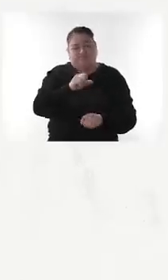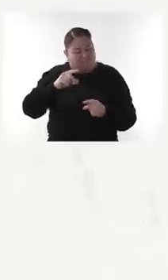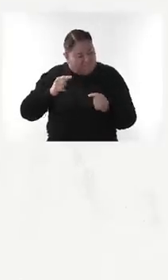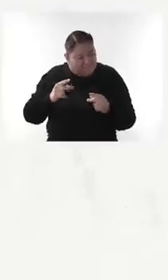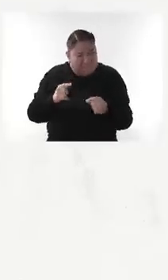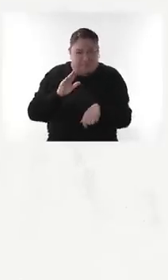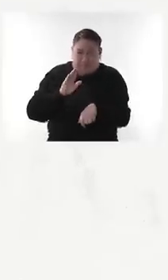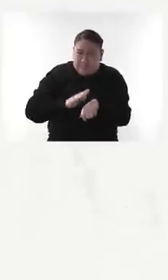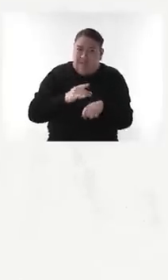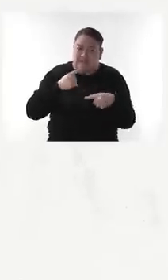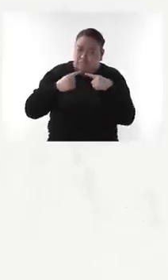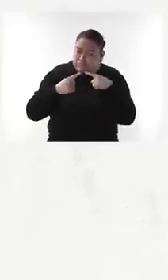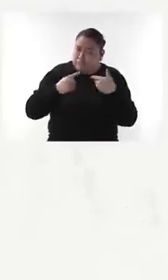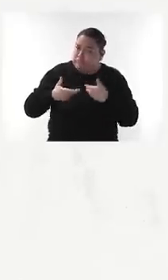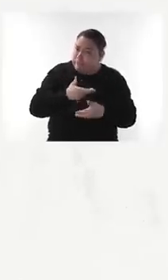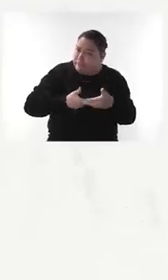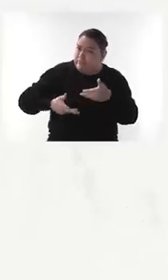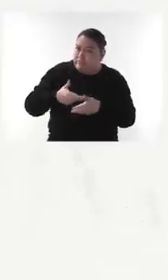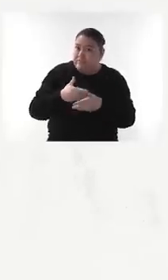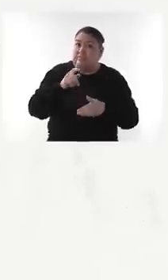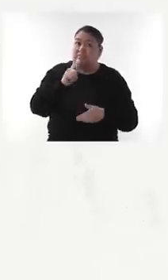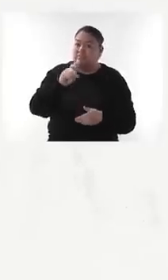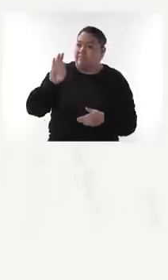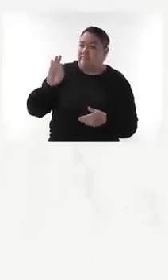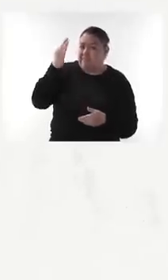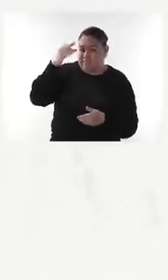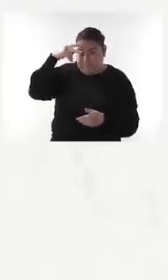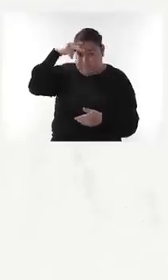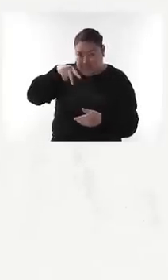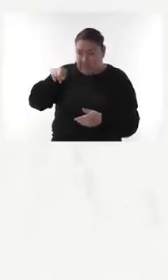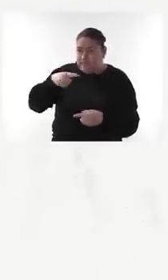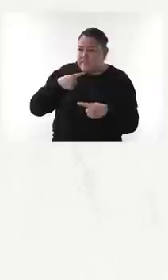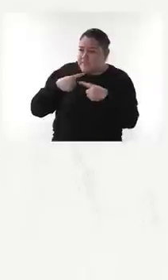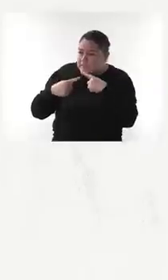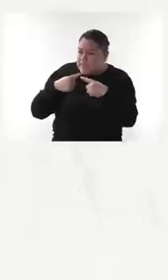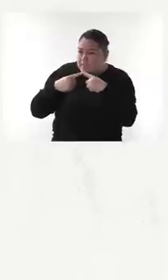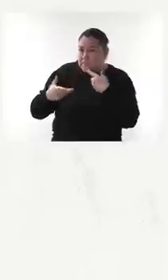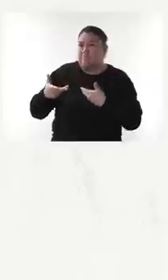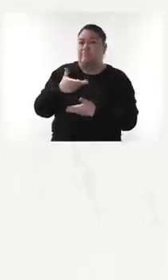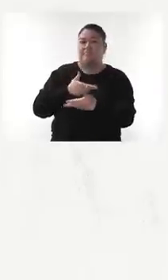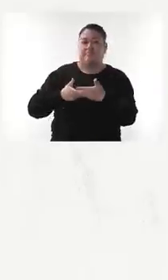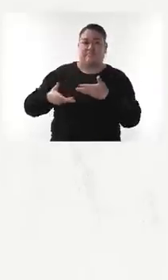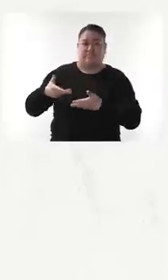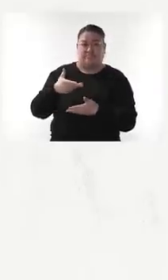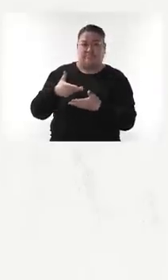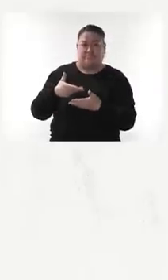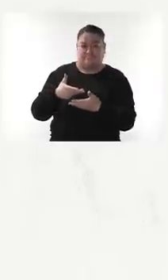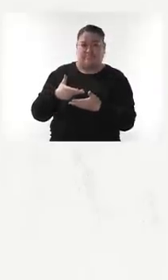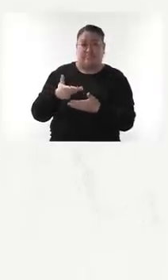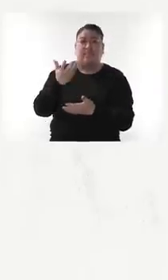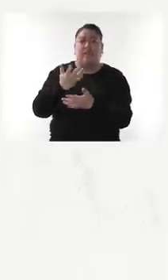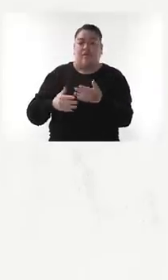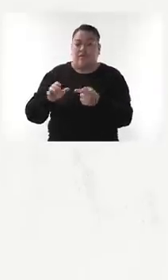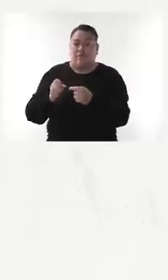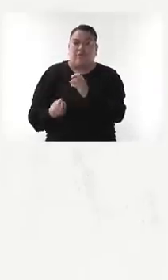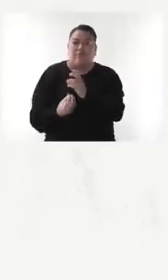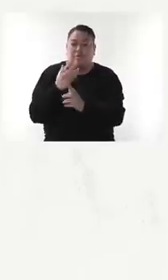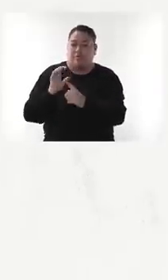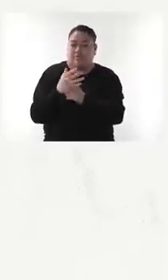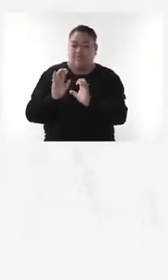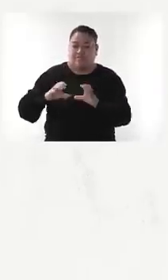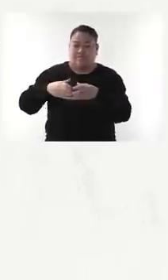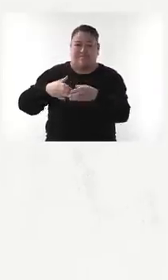la conversación con la Federación Mexicana de Fútbol y ahora el nuevo órgano colegiado